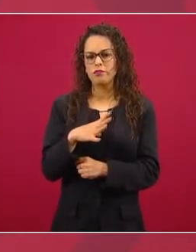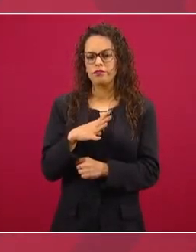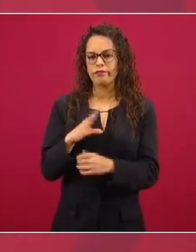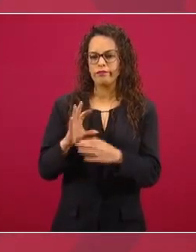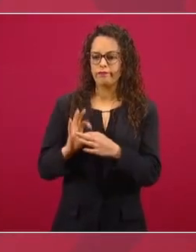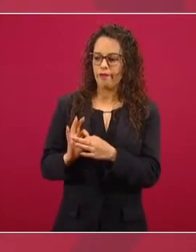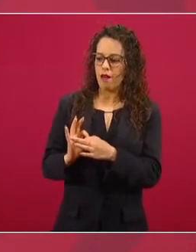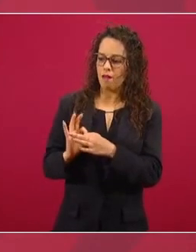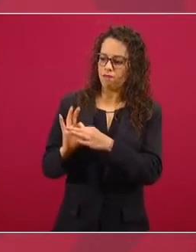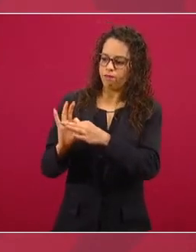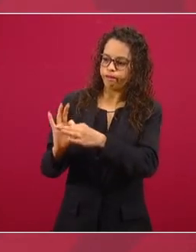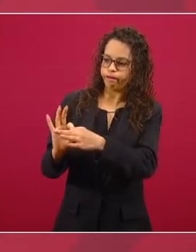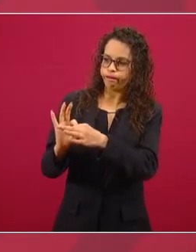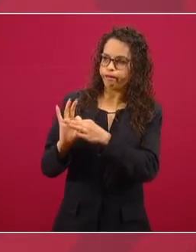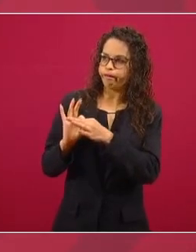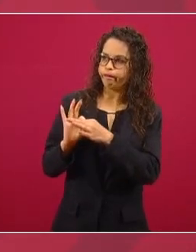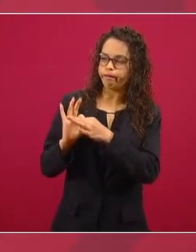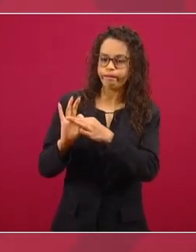relación.